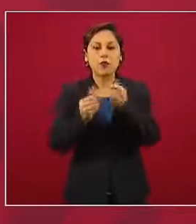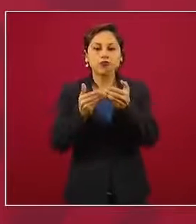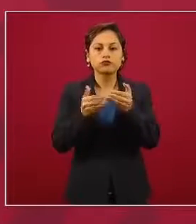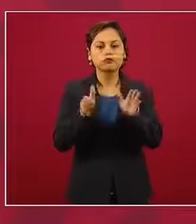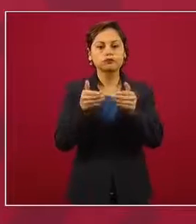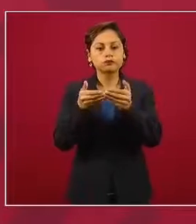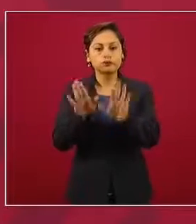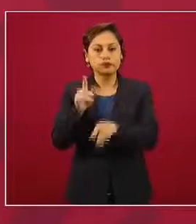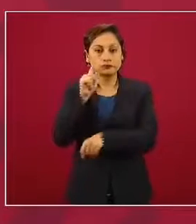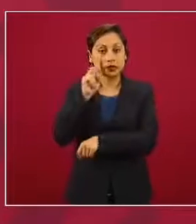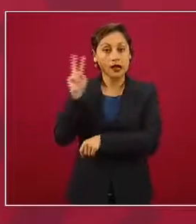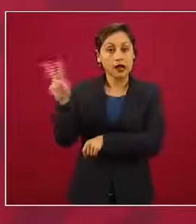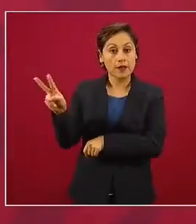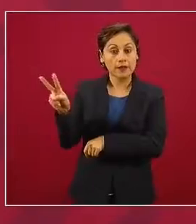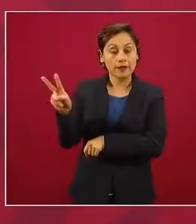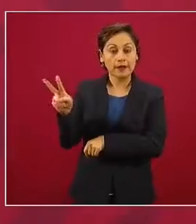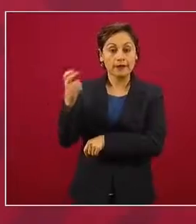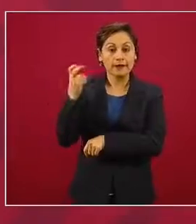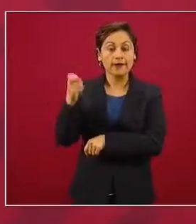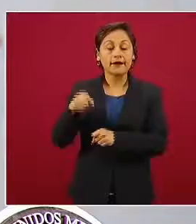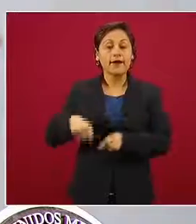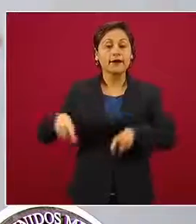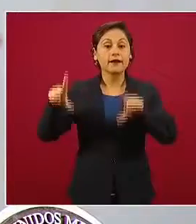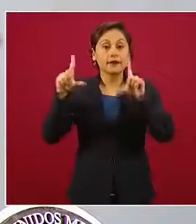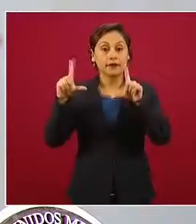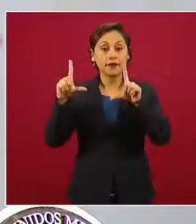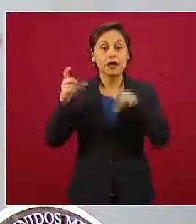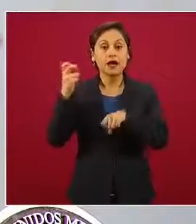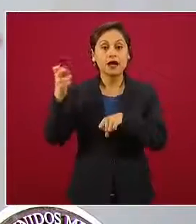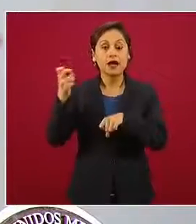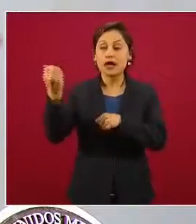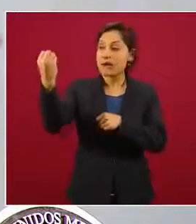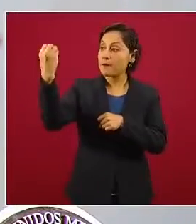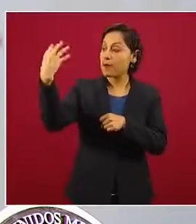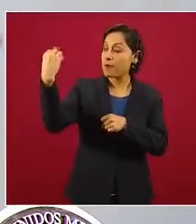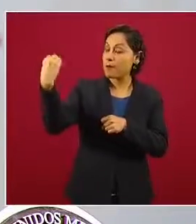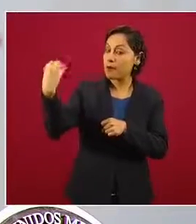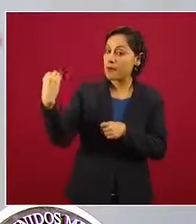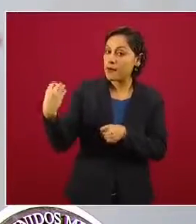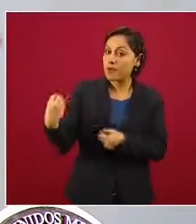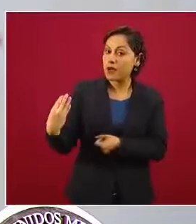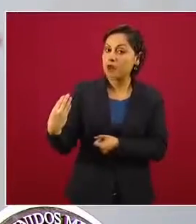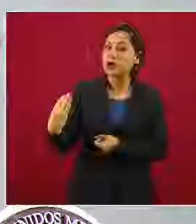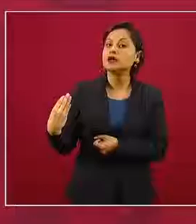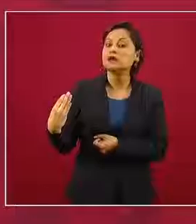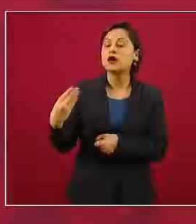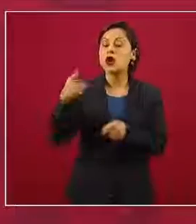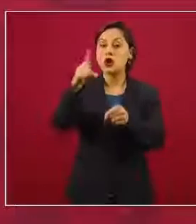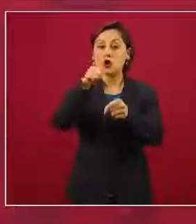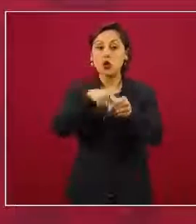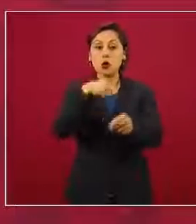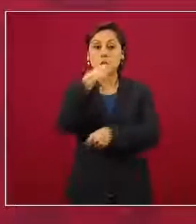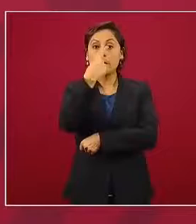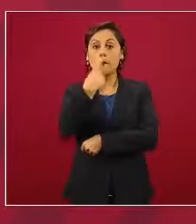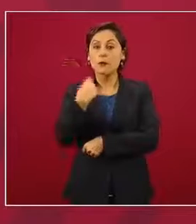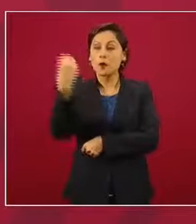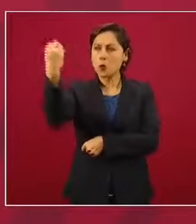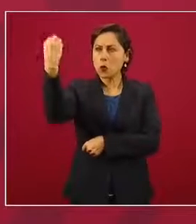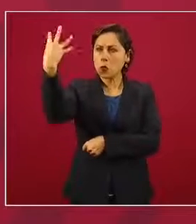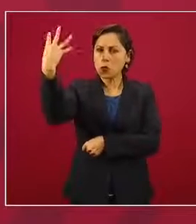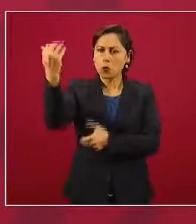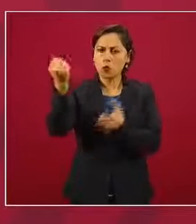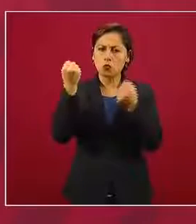la imagen es el estado que guarda este semáforo. El semáforo tiene el color rojo, que es el de máxima